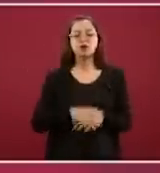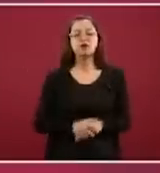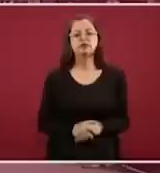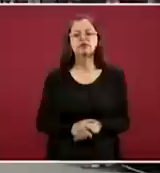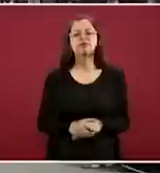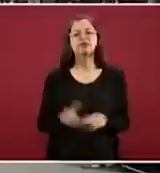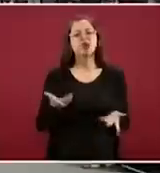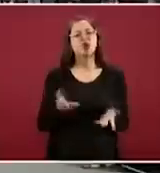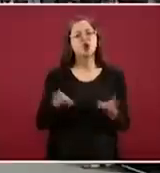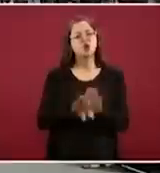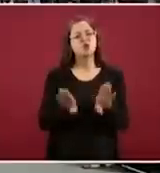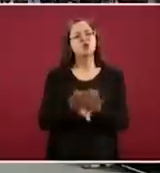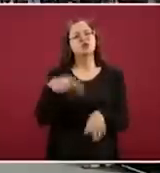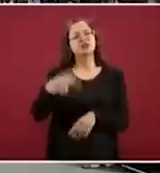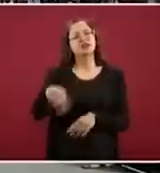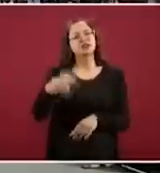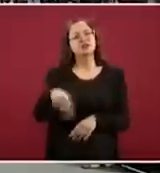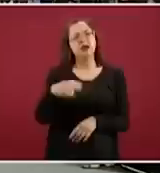estaba de director